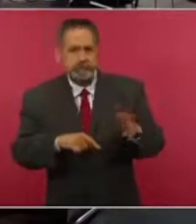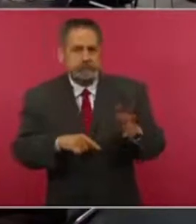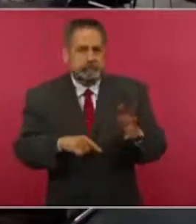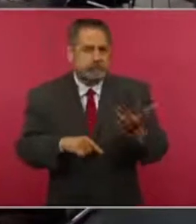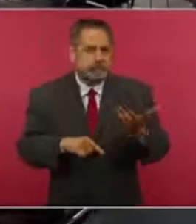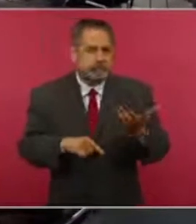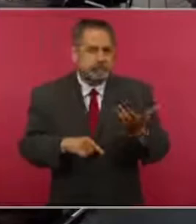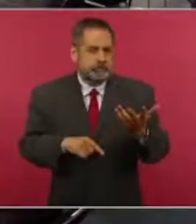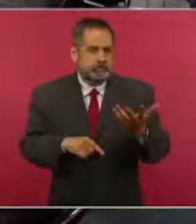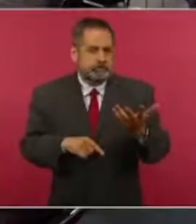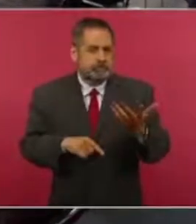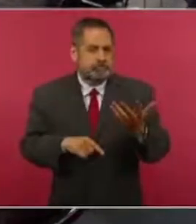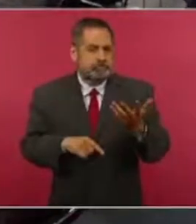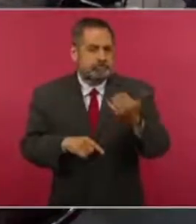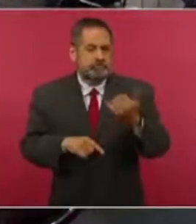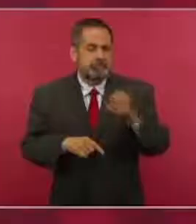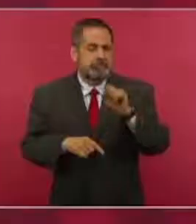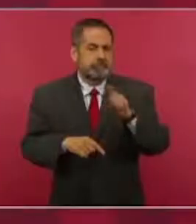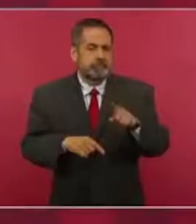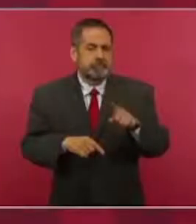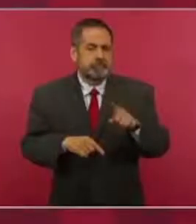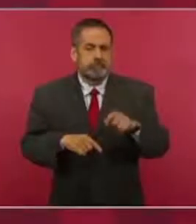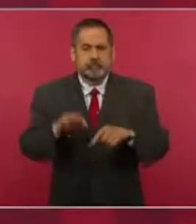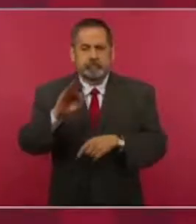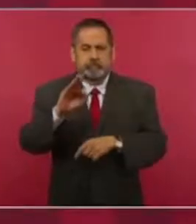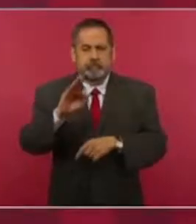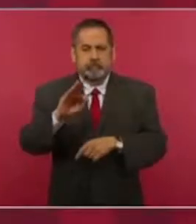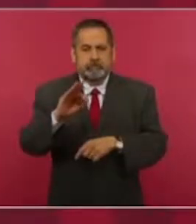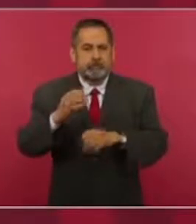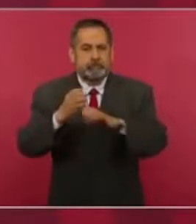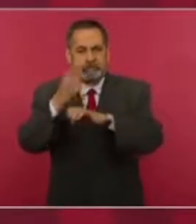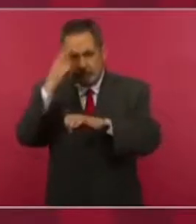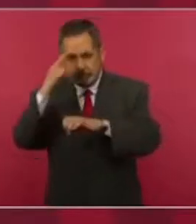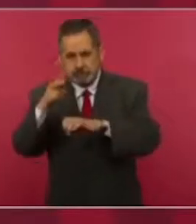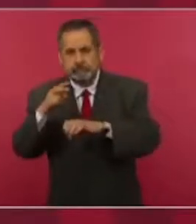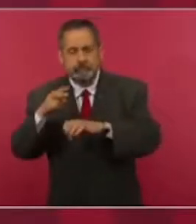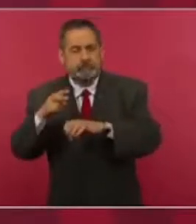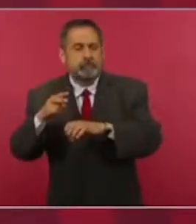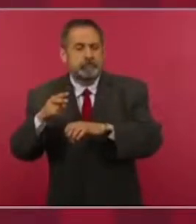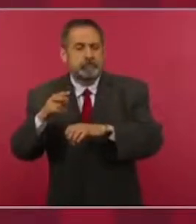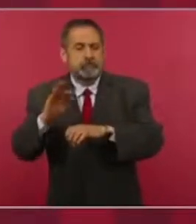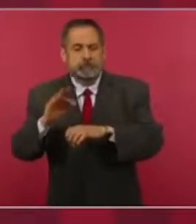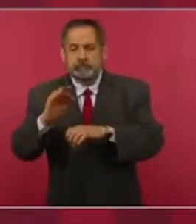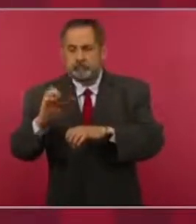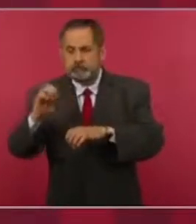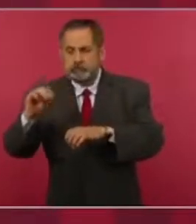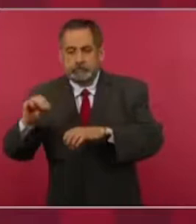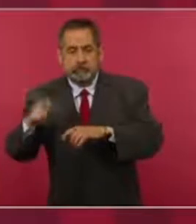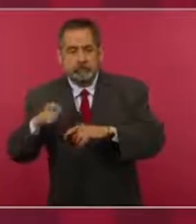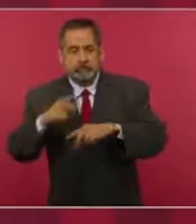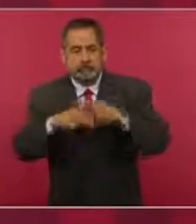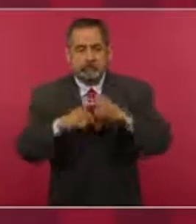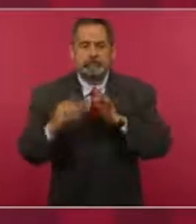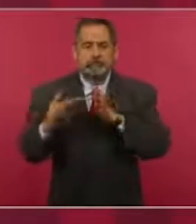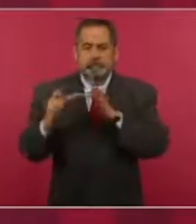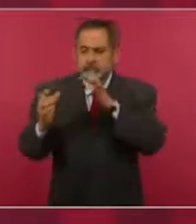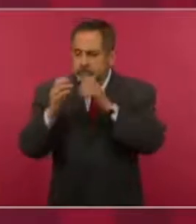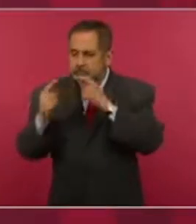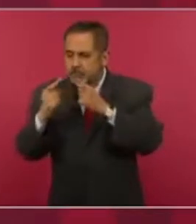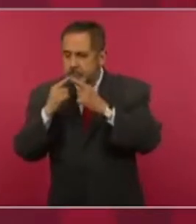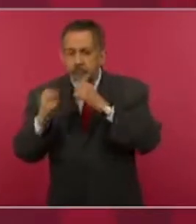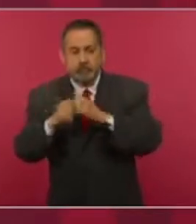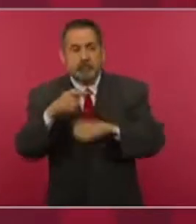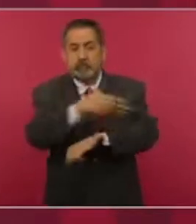y la Fiscalía del Estado de México ya está actuando. Tenemos comunicación con